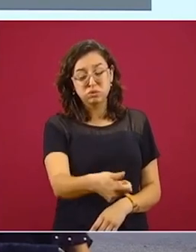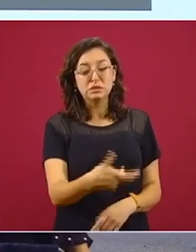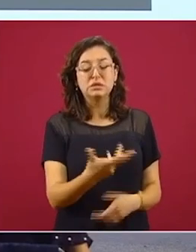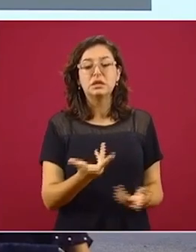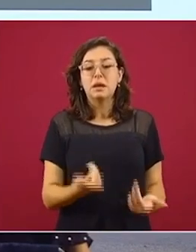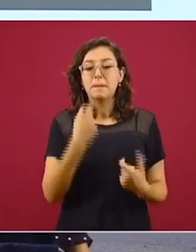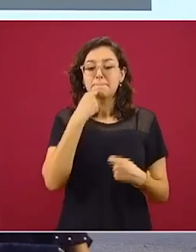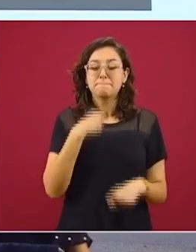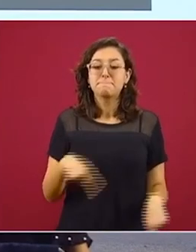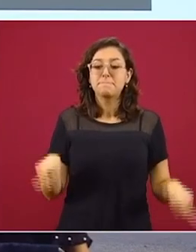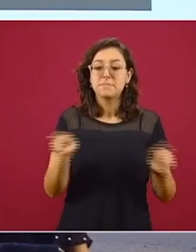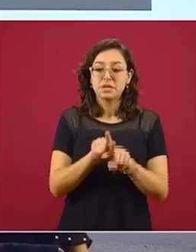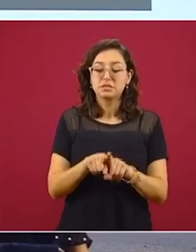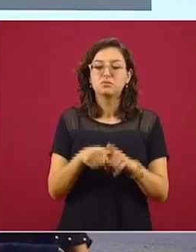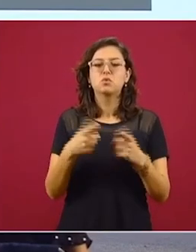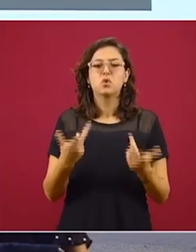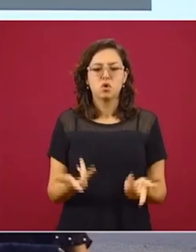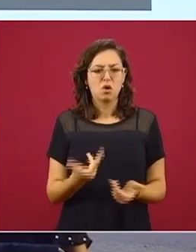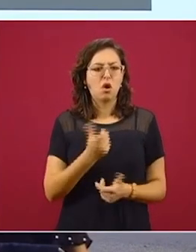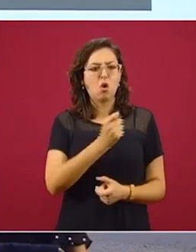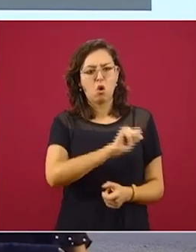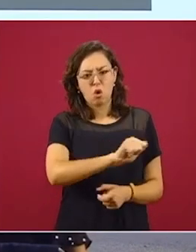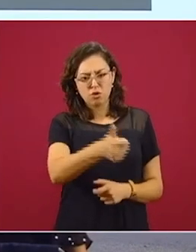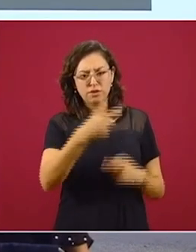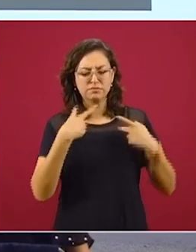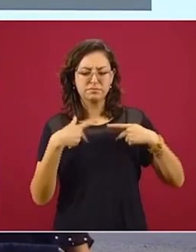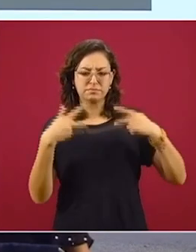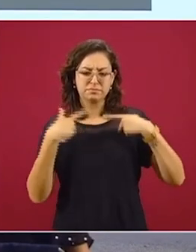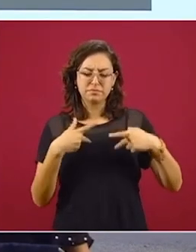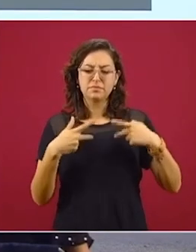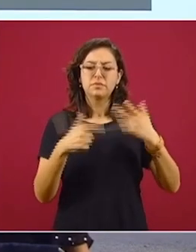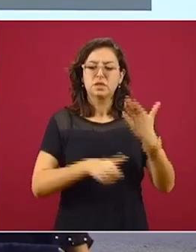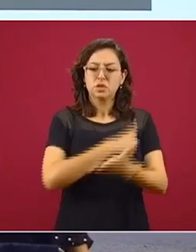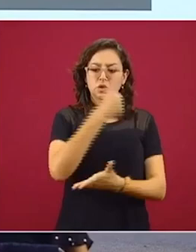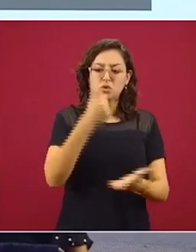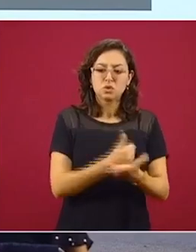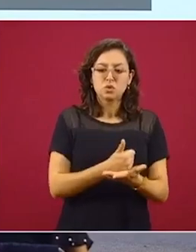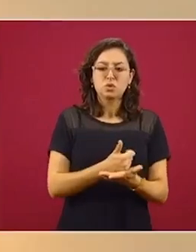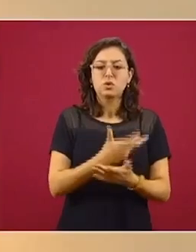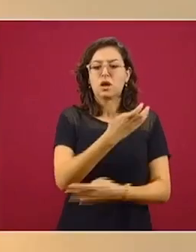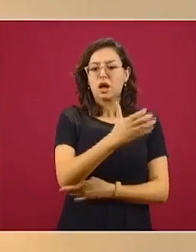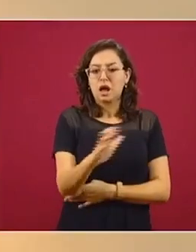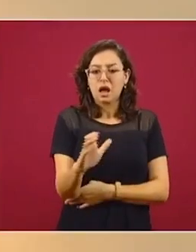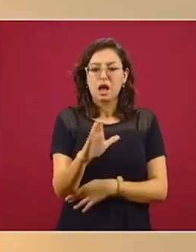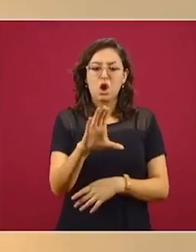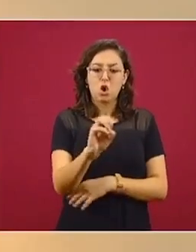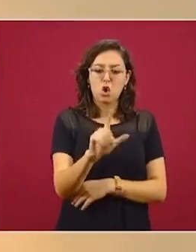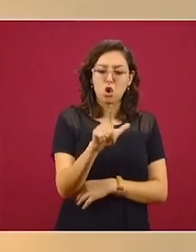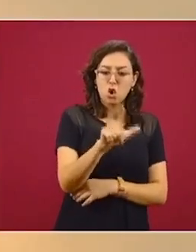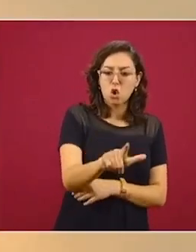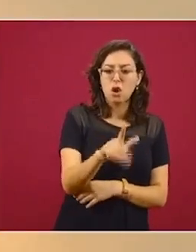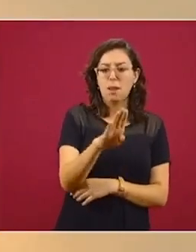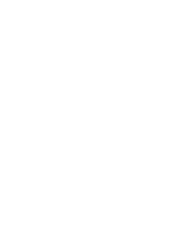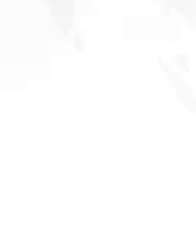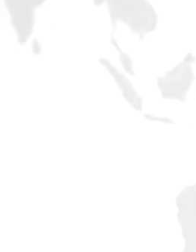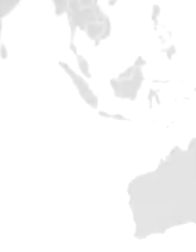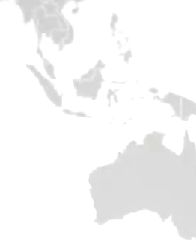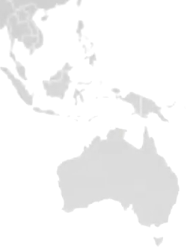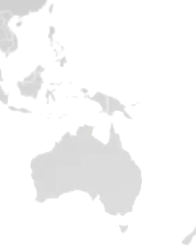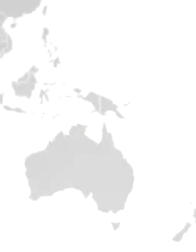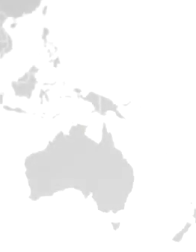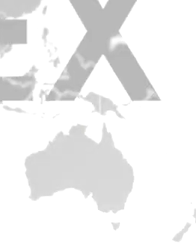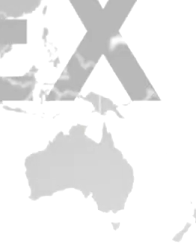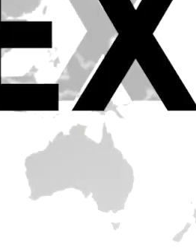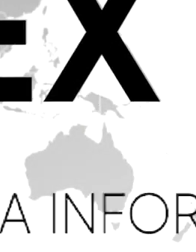personas que viven en las zonas urbanas, sobre todo en las zonas populares, en las colonias, en los barrios.